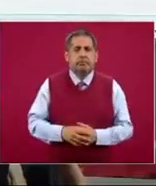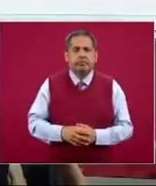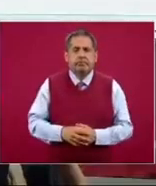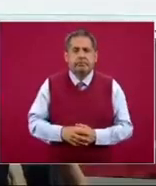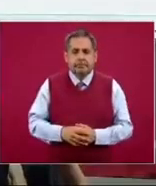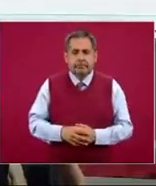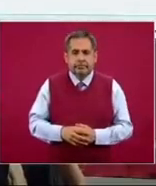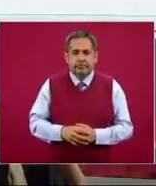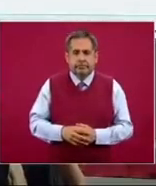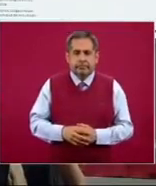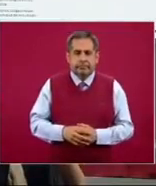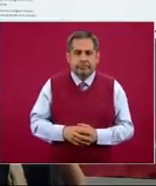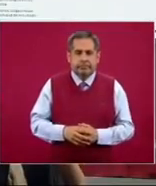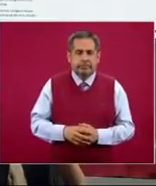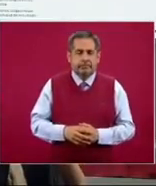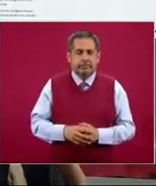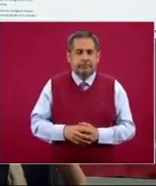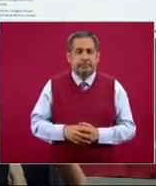favor.